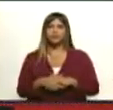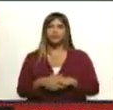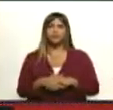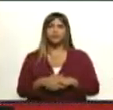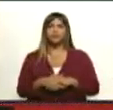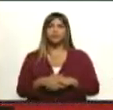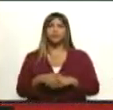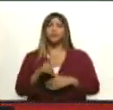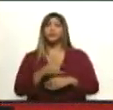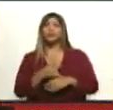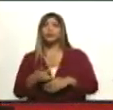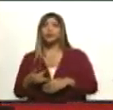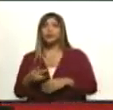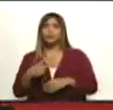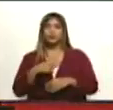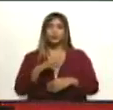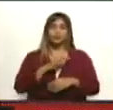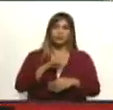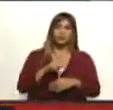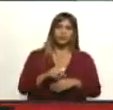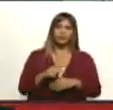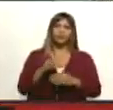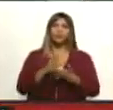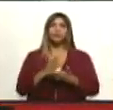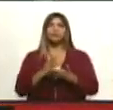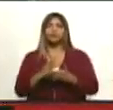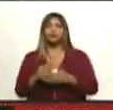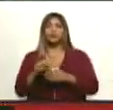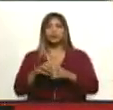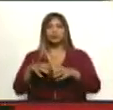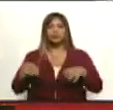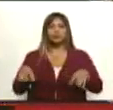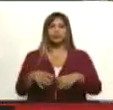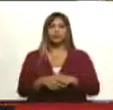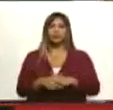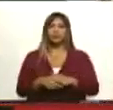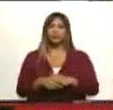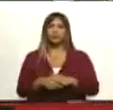que tu hombre y la mía estén siempre separadas